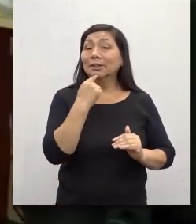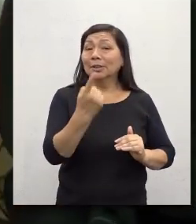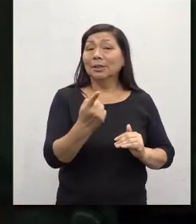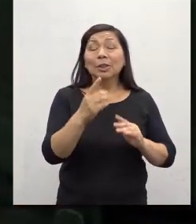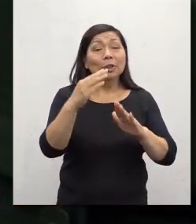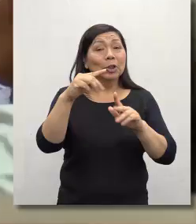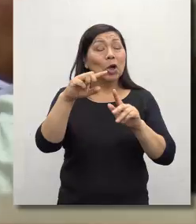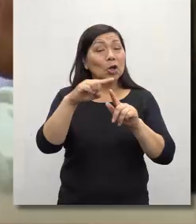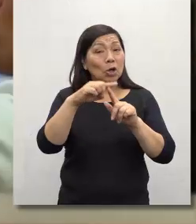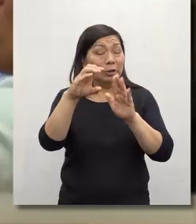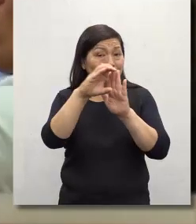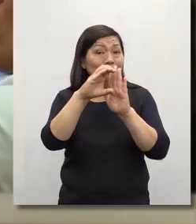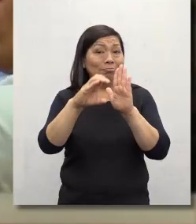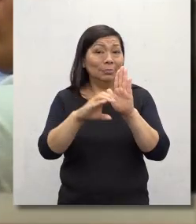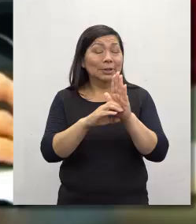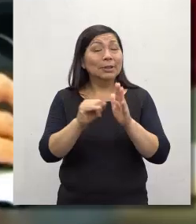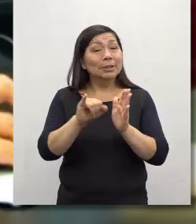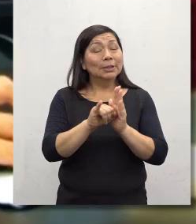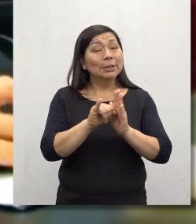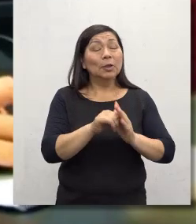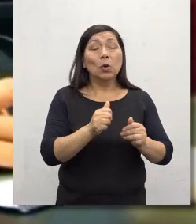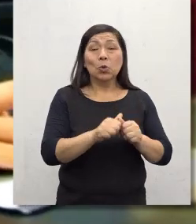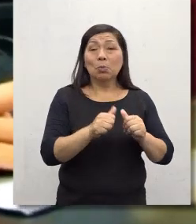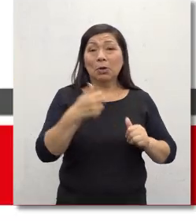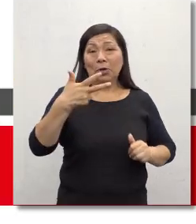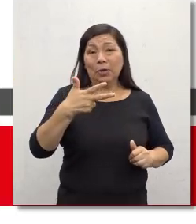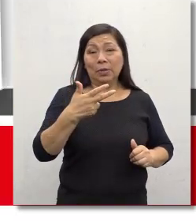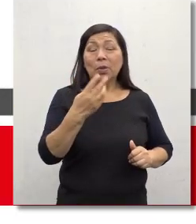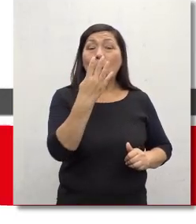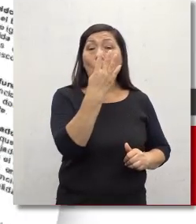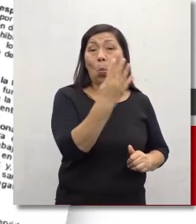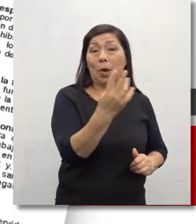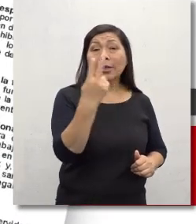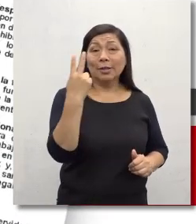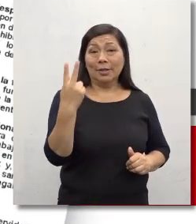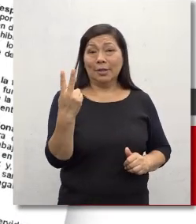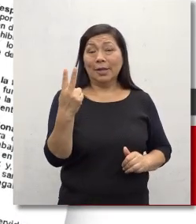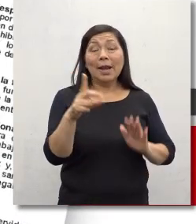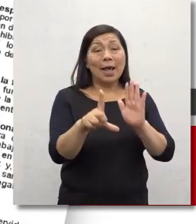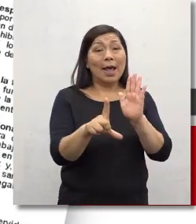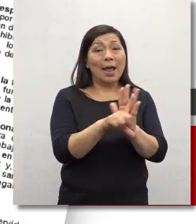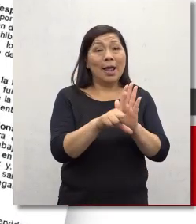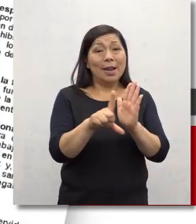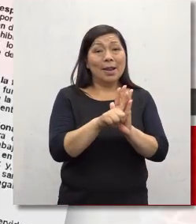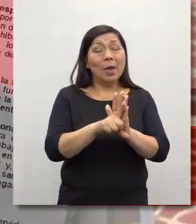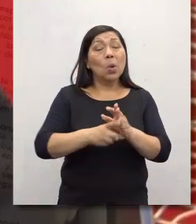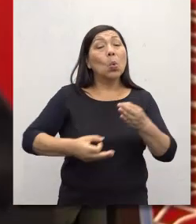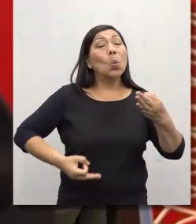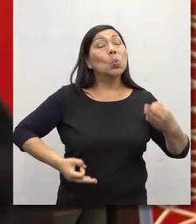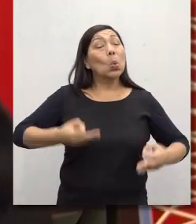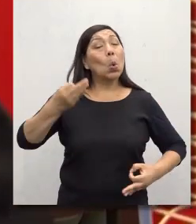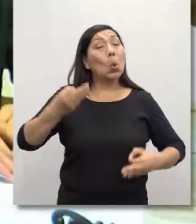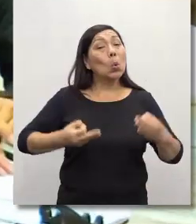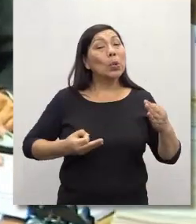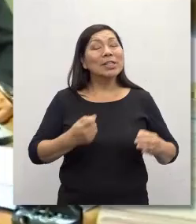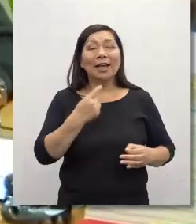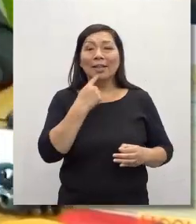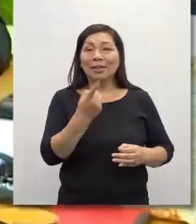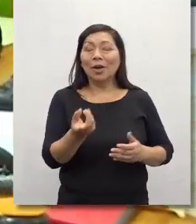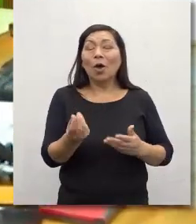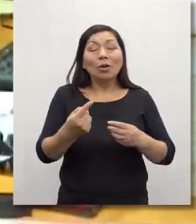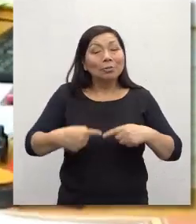la constitucionalidad del inciso 3 del artículo 42 de la Ley de la Carrera Judicial, que establece